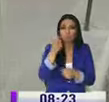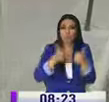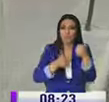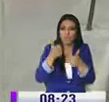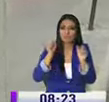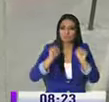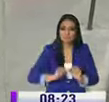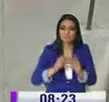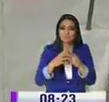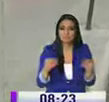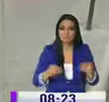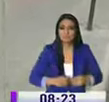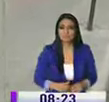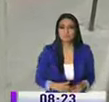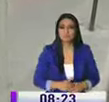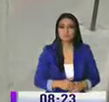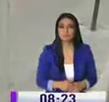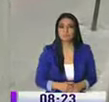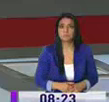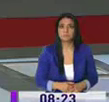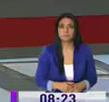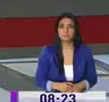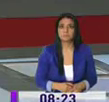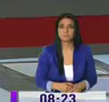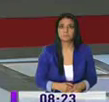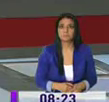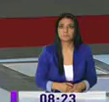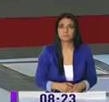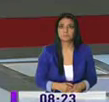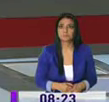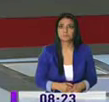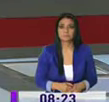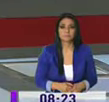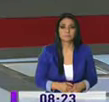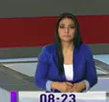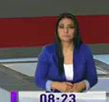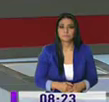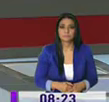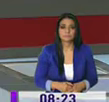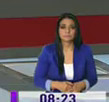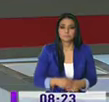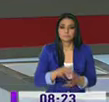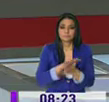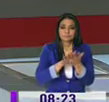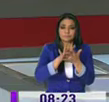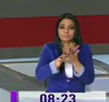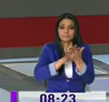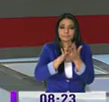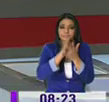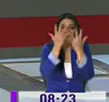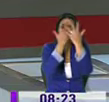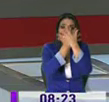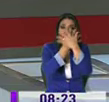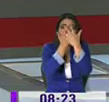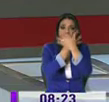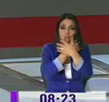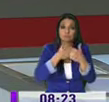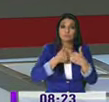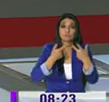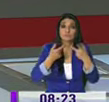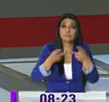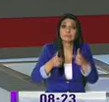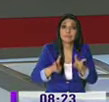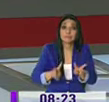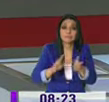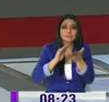en quito informó andrew a orbe kelly o no en la señalización de esta parte de la ciudad yo también hay nuevamente